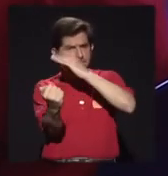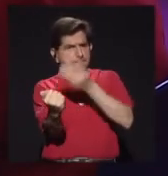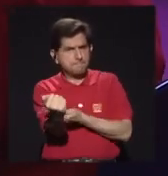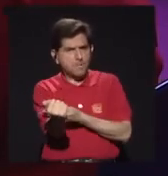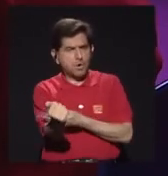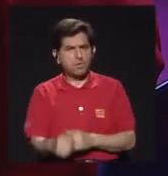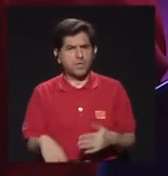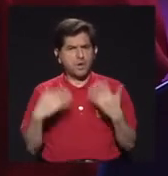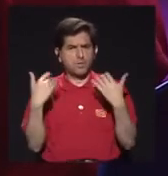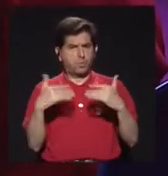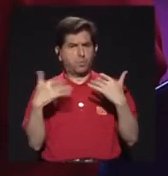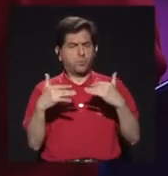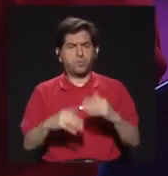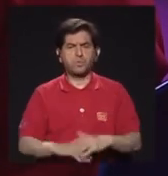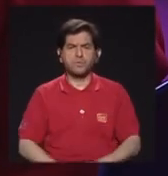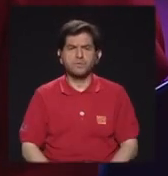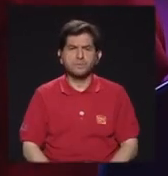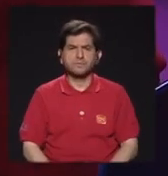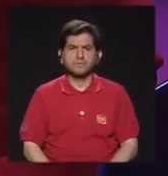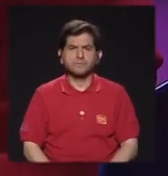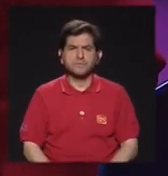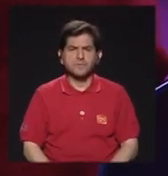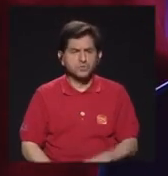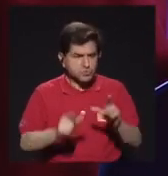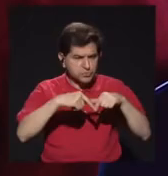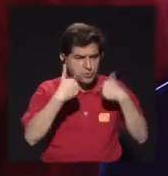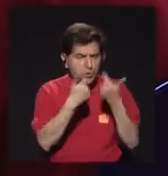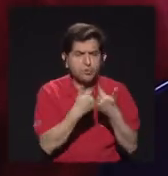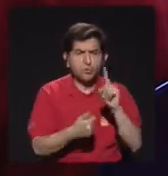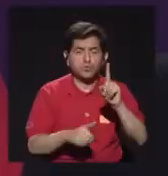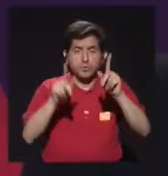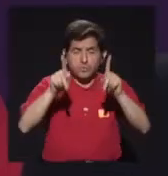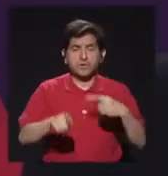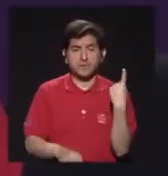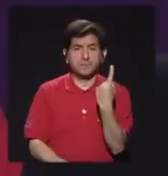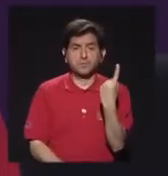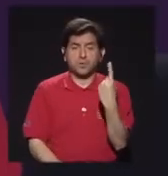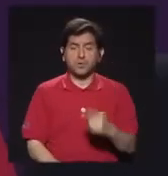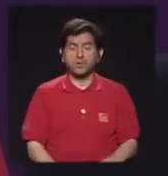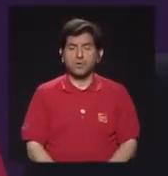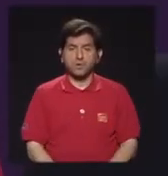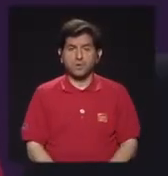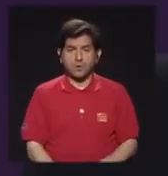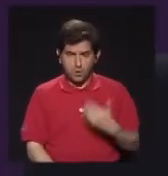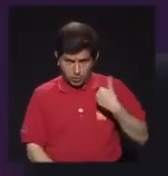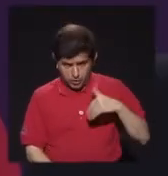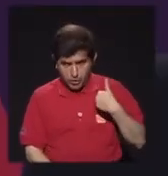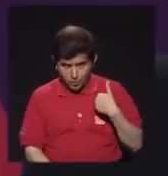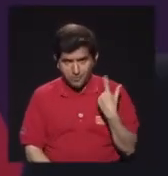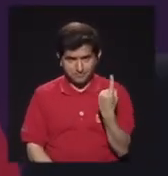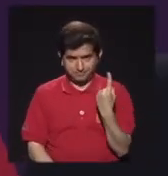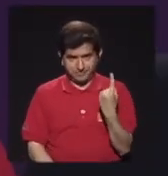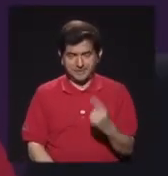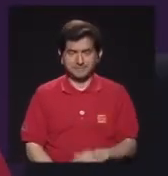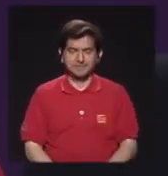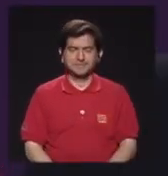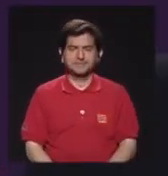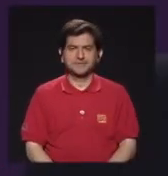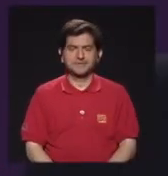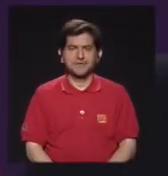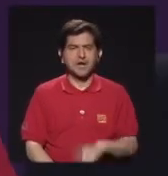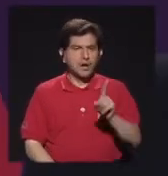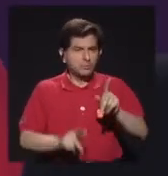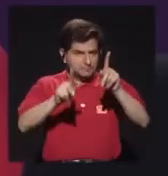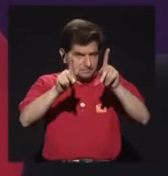mayor son fracciones unipersonales exactamente masculinas hagamos unipersonales y